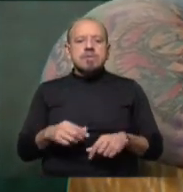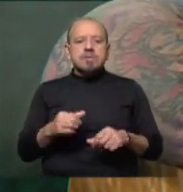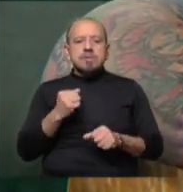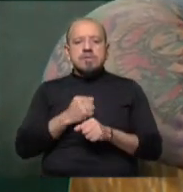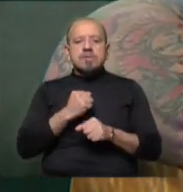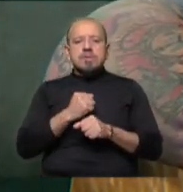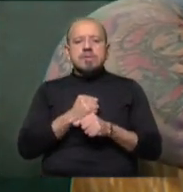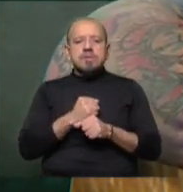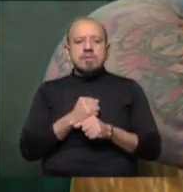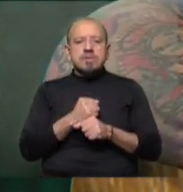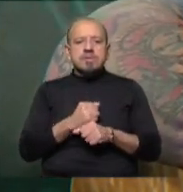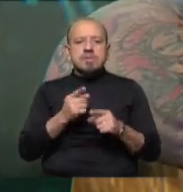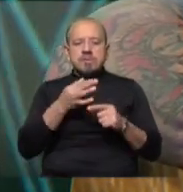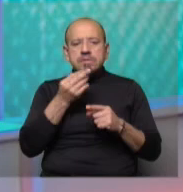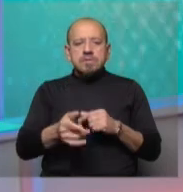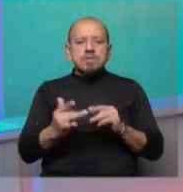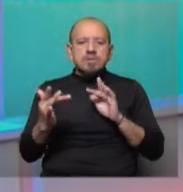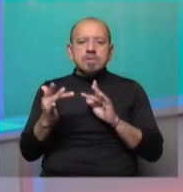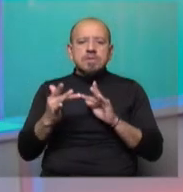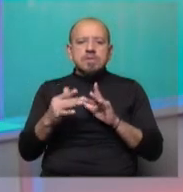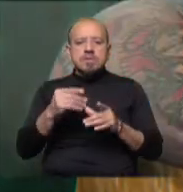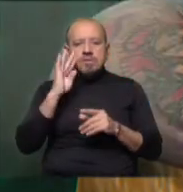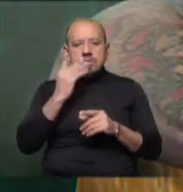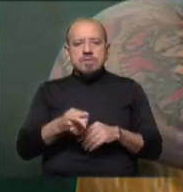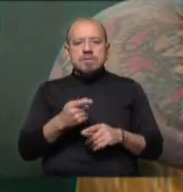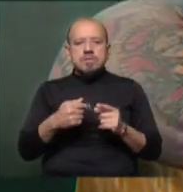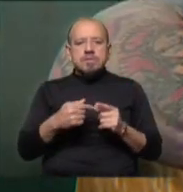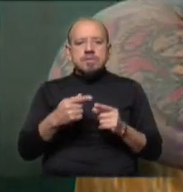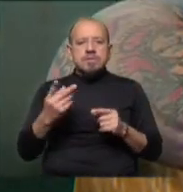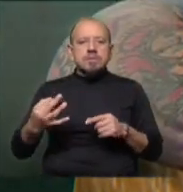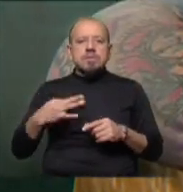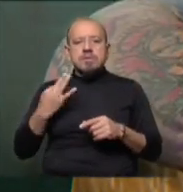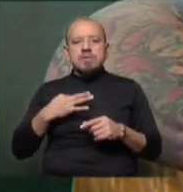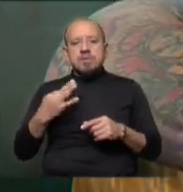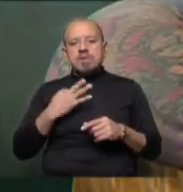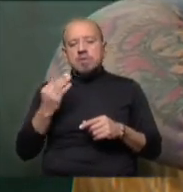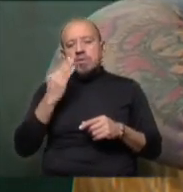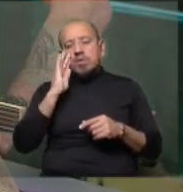de los contactos. Hoy Noelia decía, bueno, nosotros nos conocemos desde hace un montón de años,